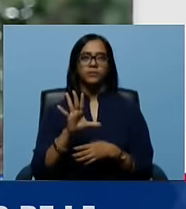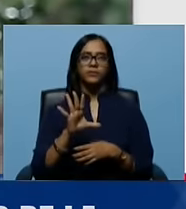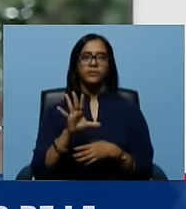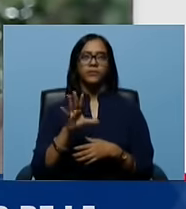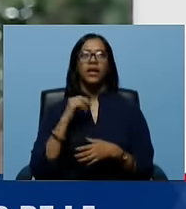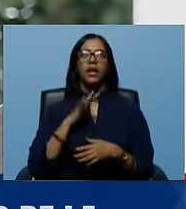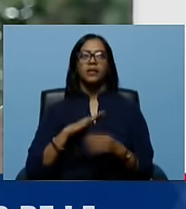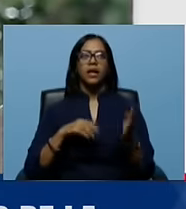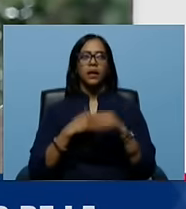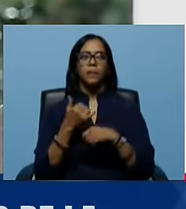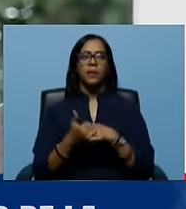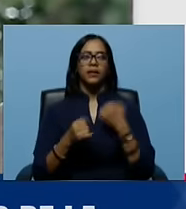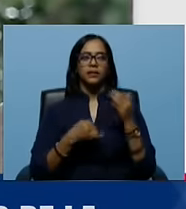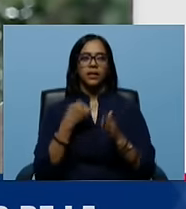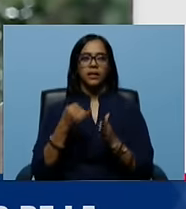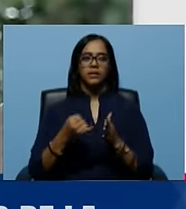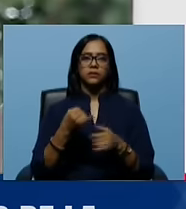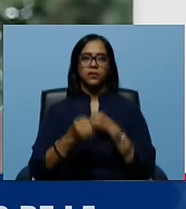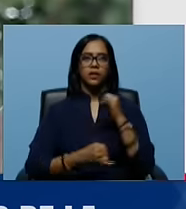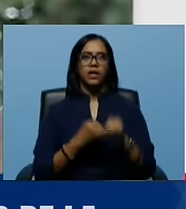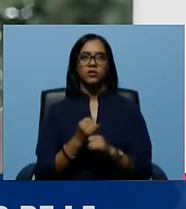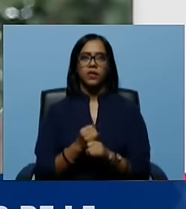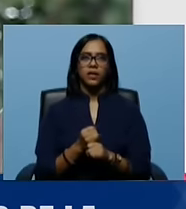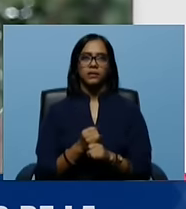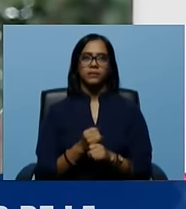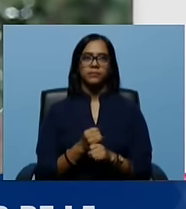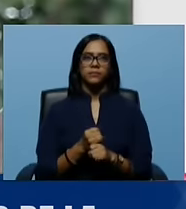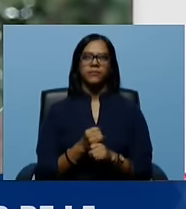está el plan internacional,